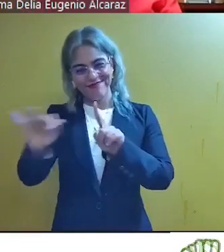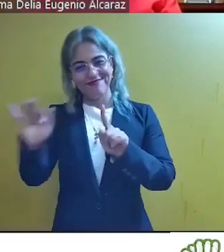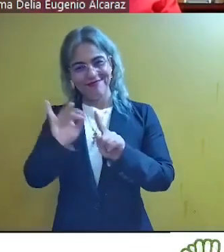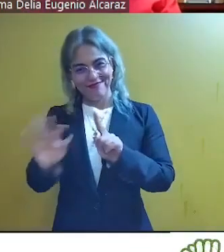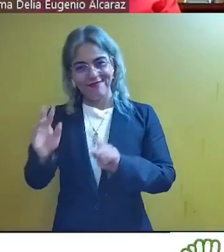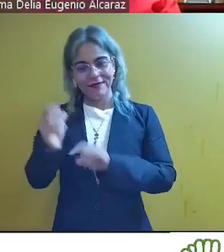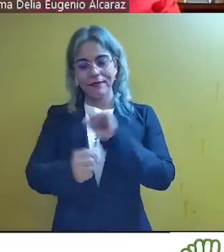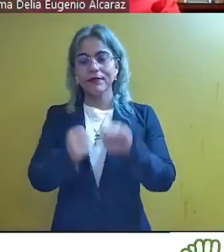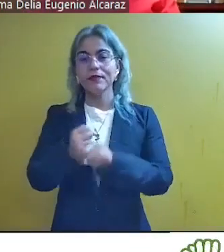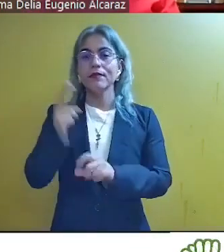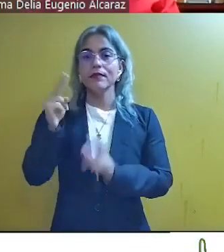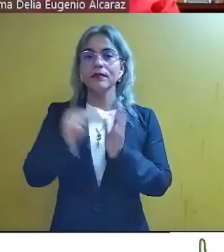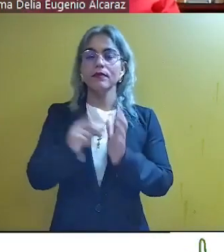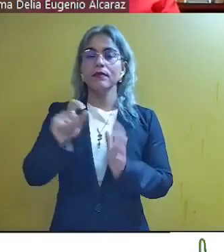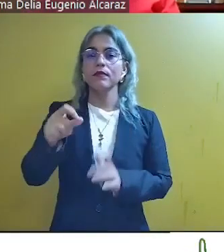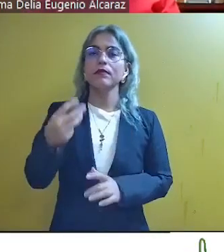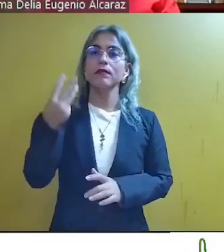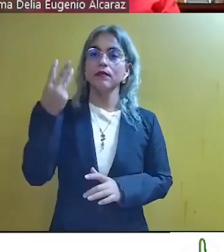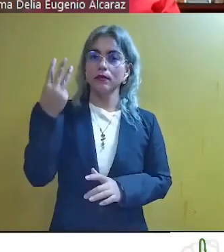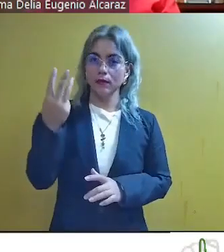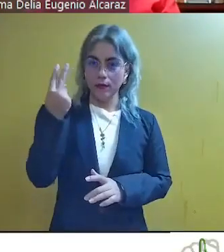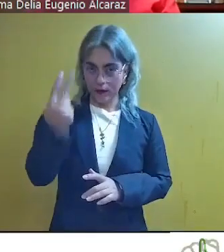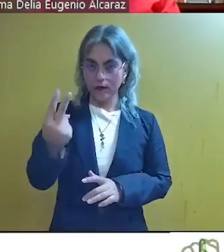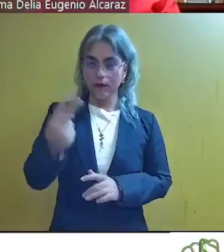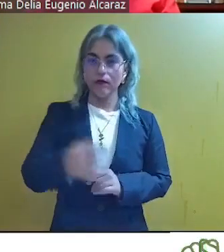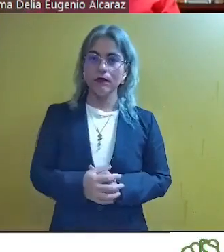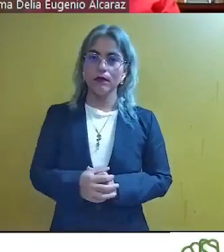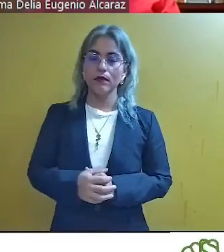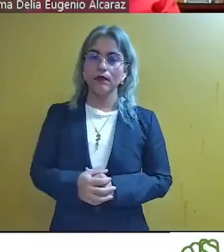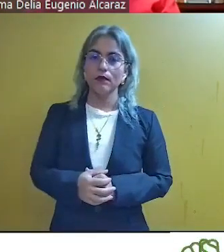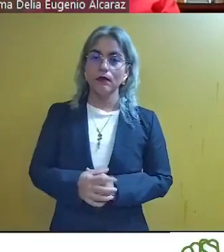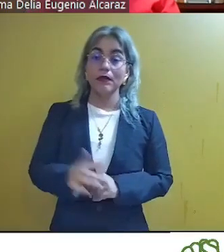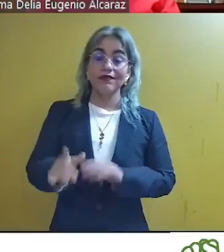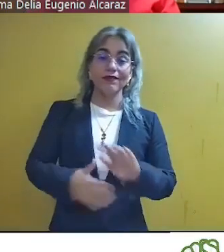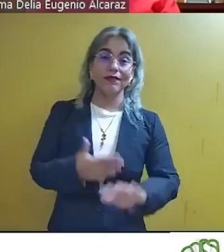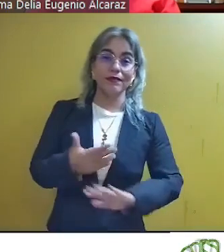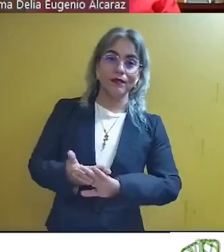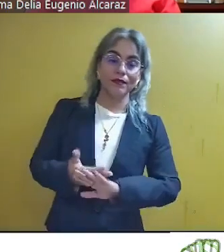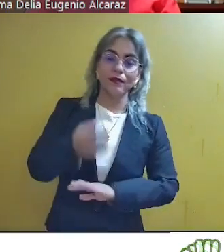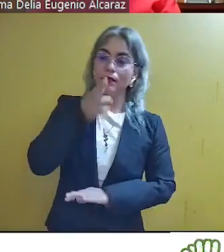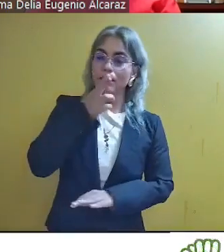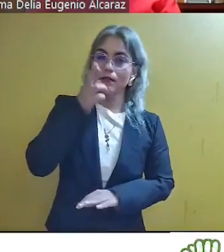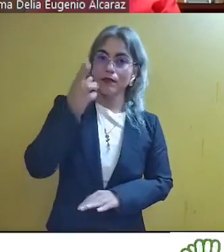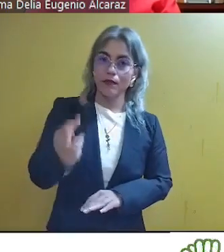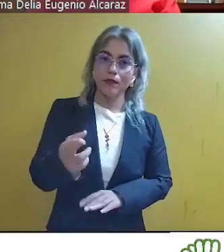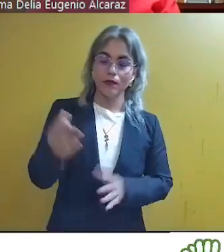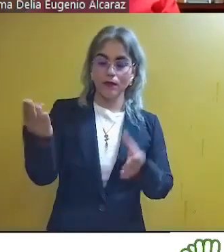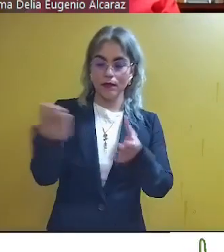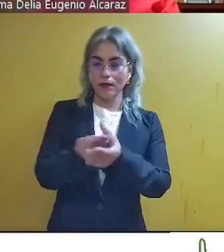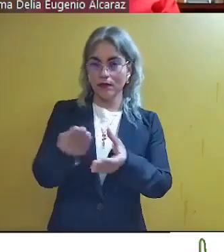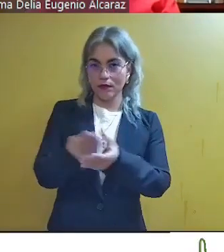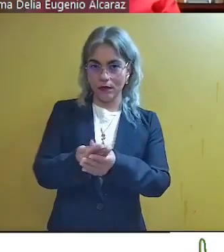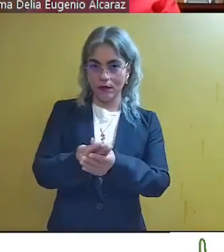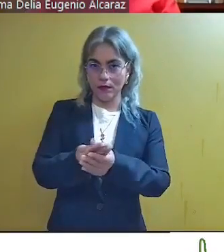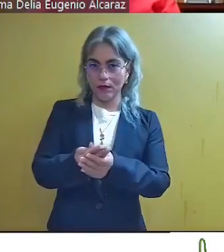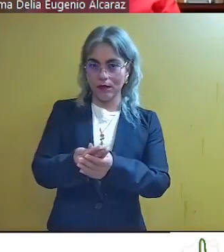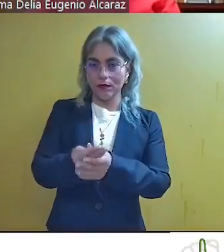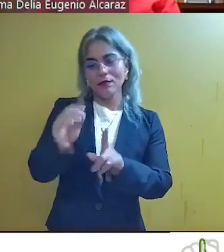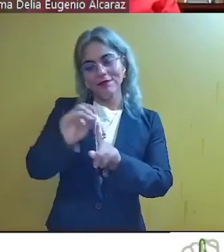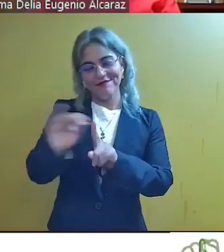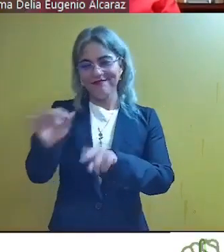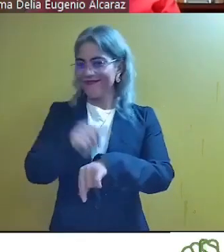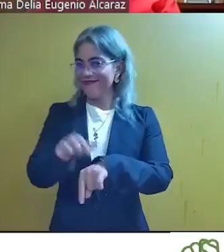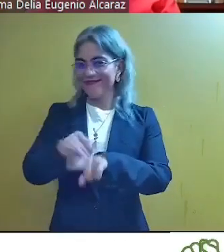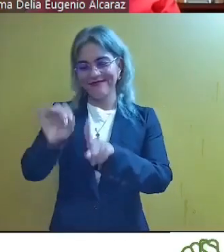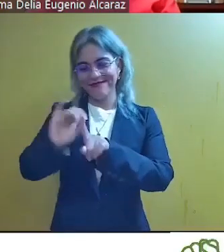CJ/REC/28/2022, en tanto que el segundo lo dirige en contra de la resolución dictada en el expediente incidental